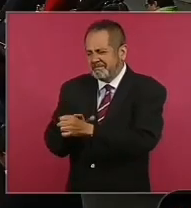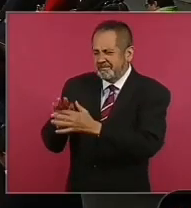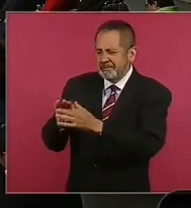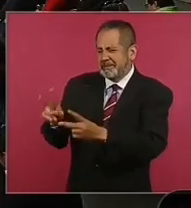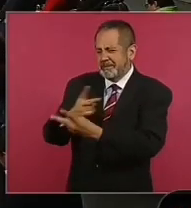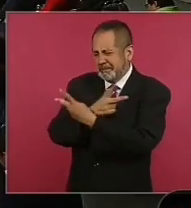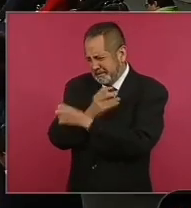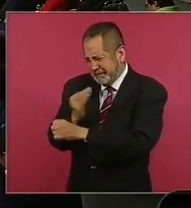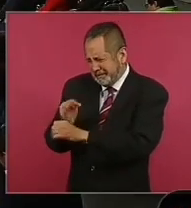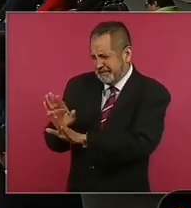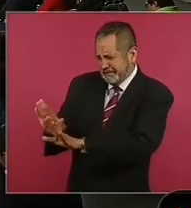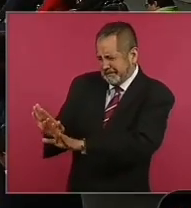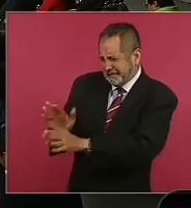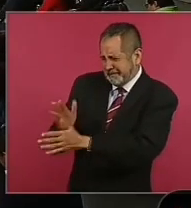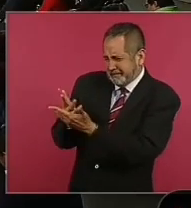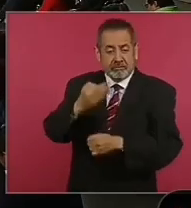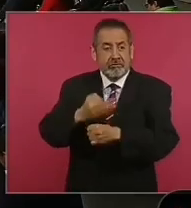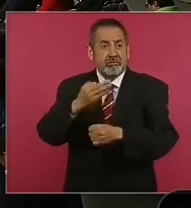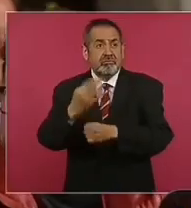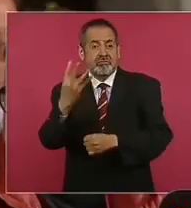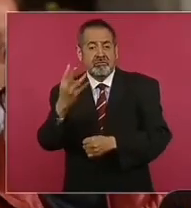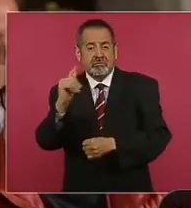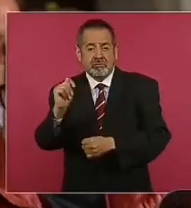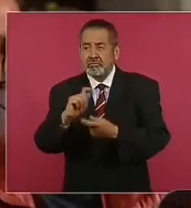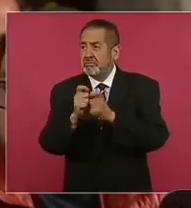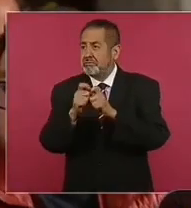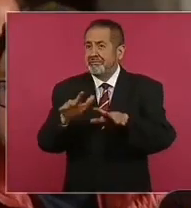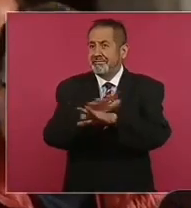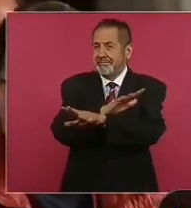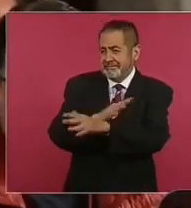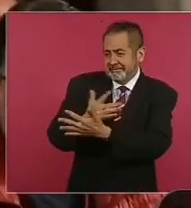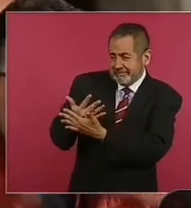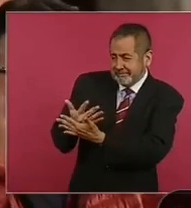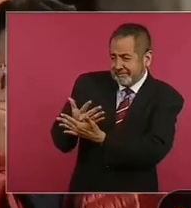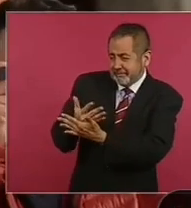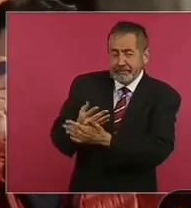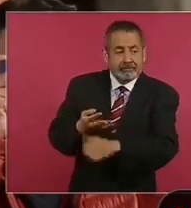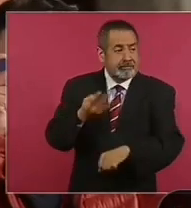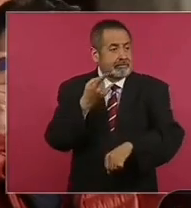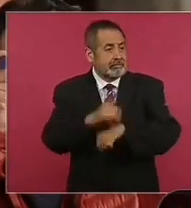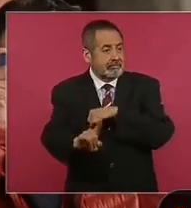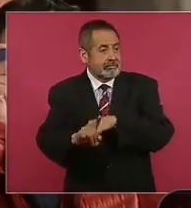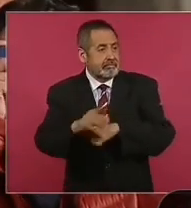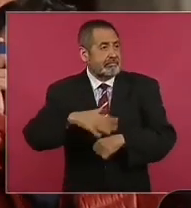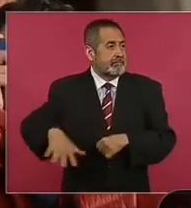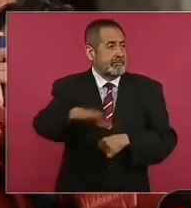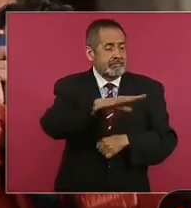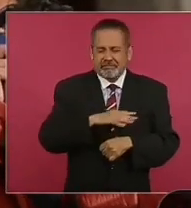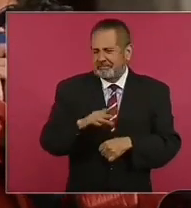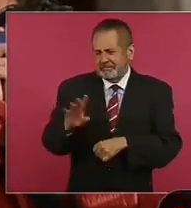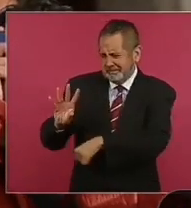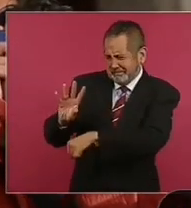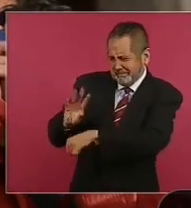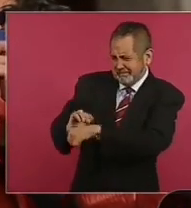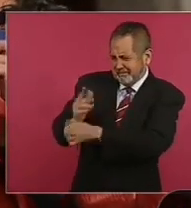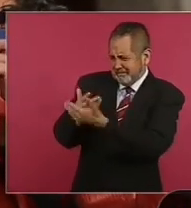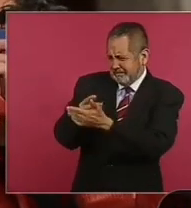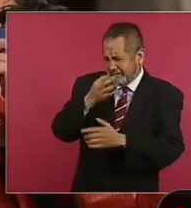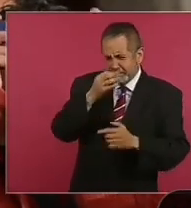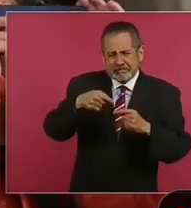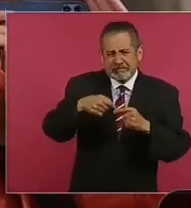quita. Es tiempo de la cuarta transformación y no le puedo fallar a la nación. Dame chance de acabar con